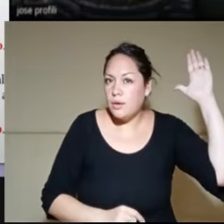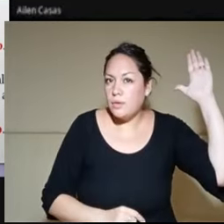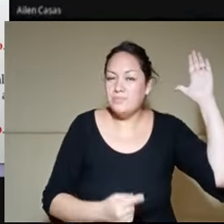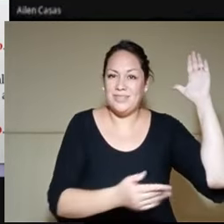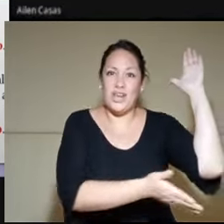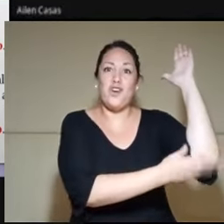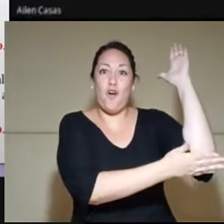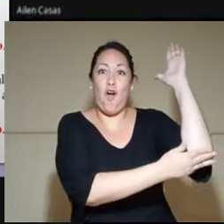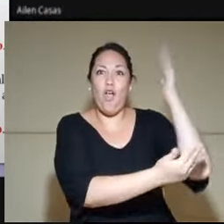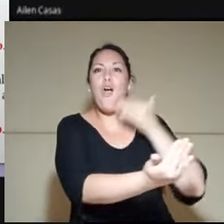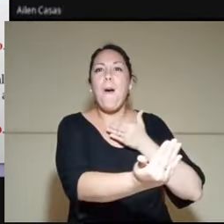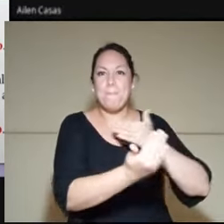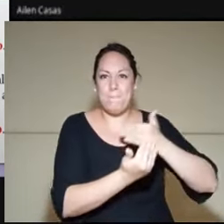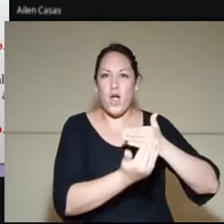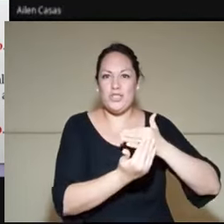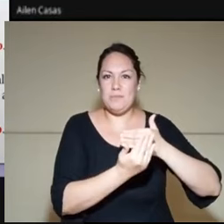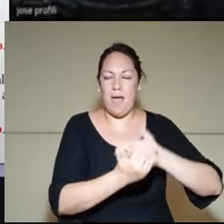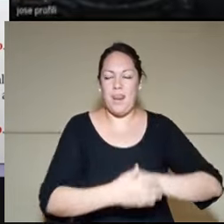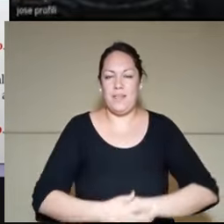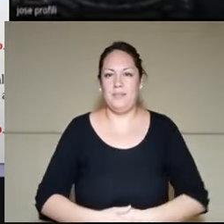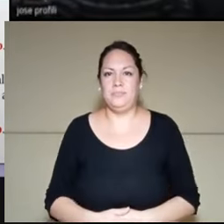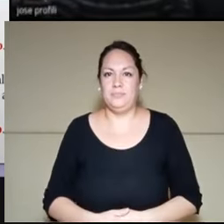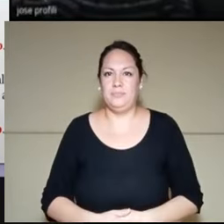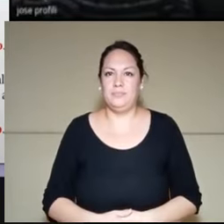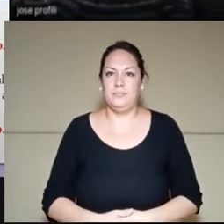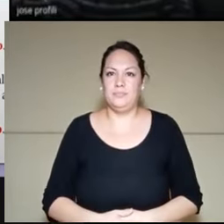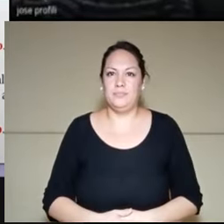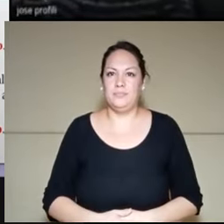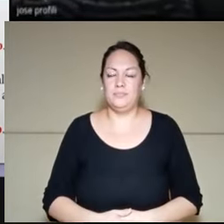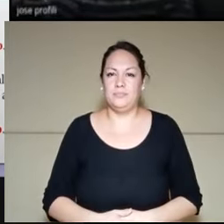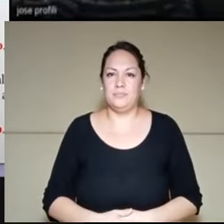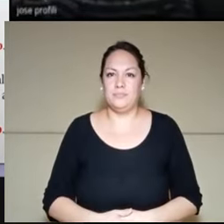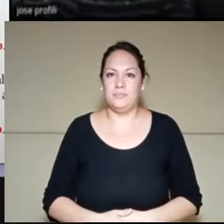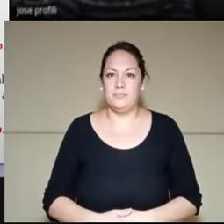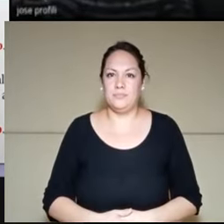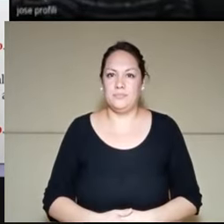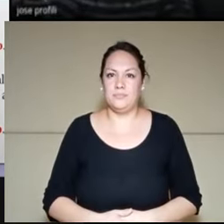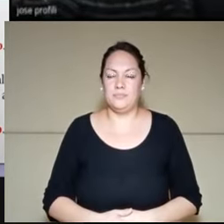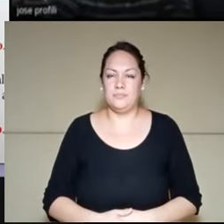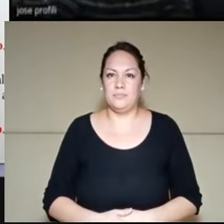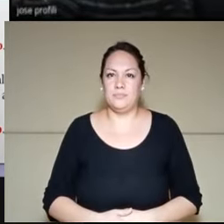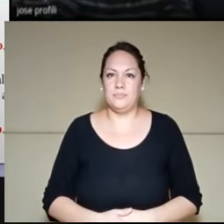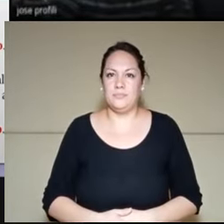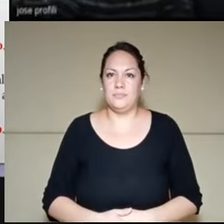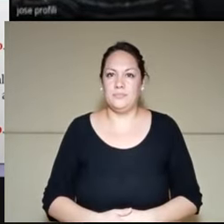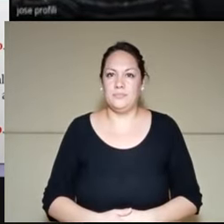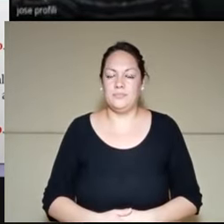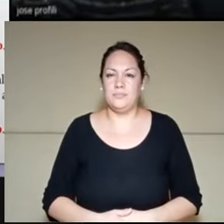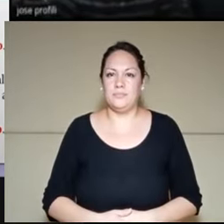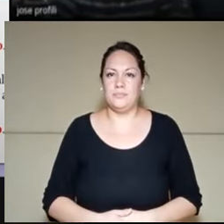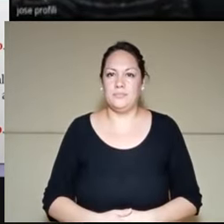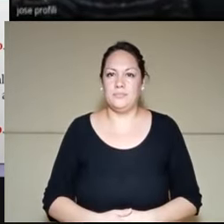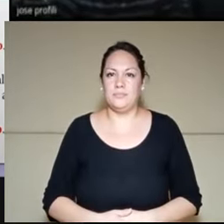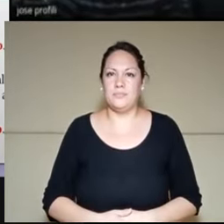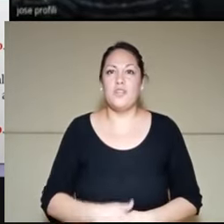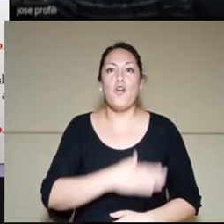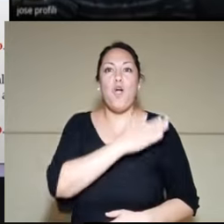codo? El codo. El codo. El codo, si tomamos como referencia